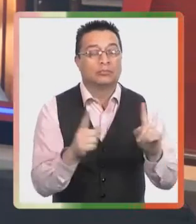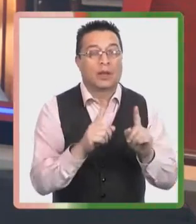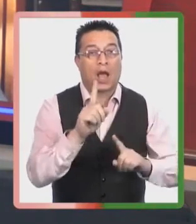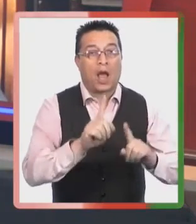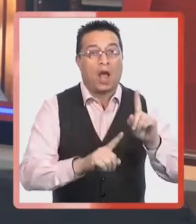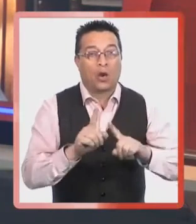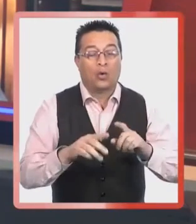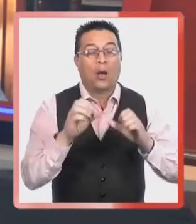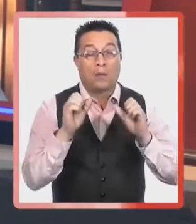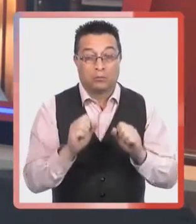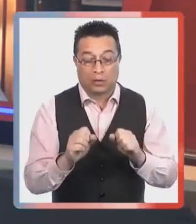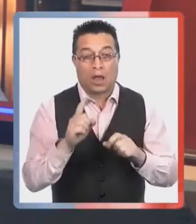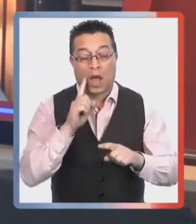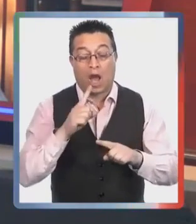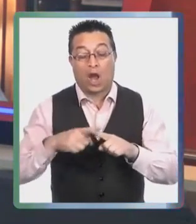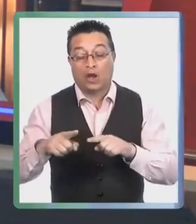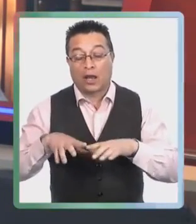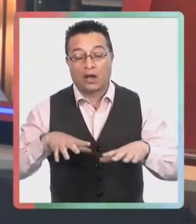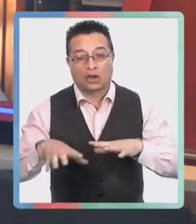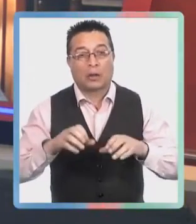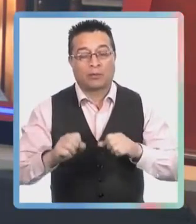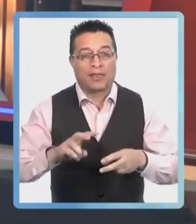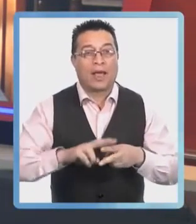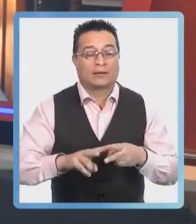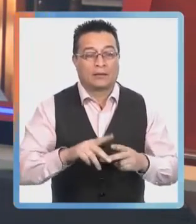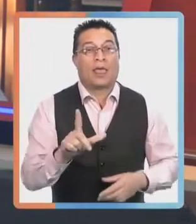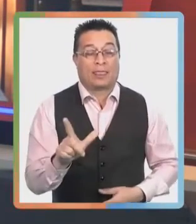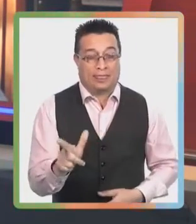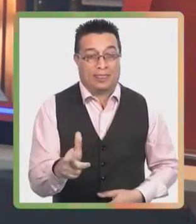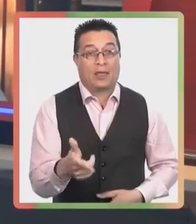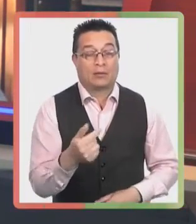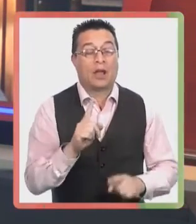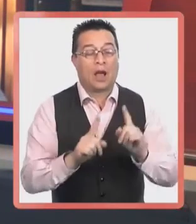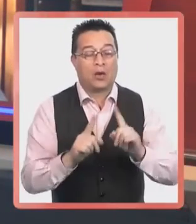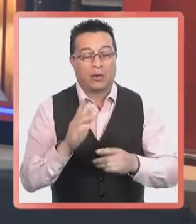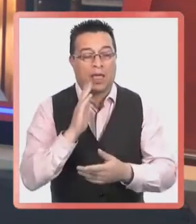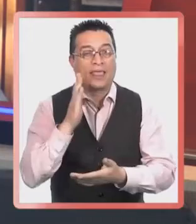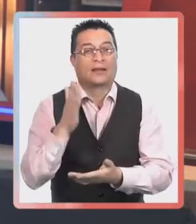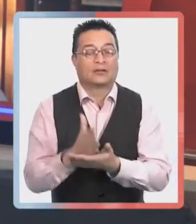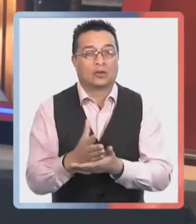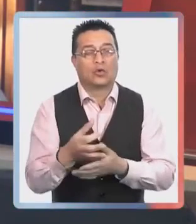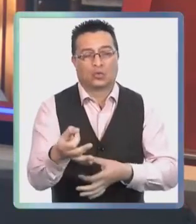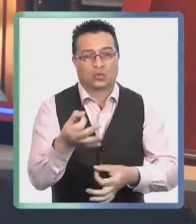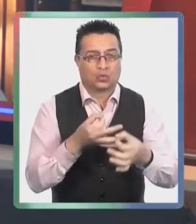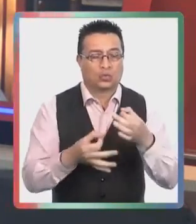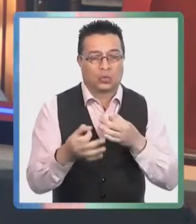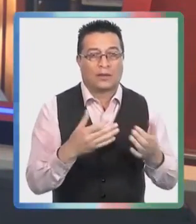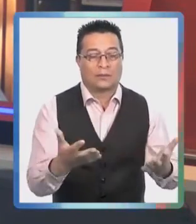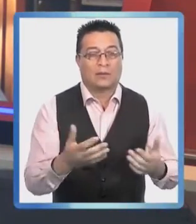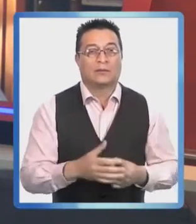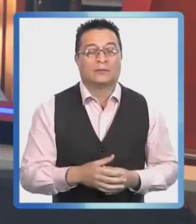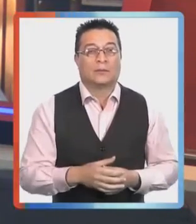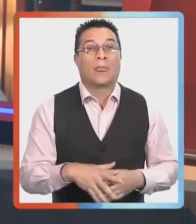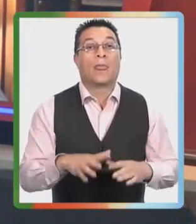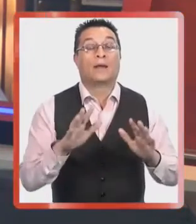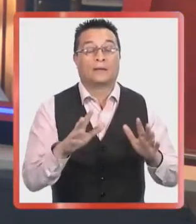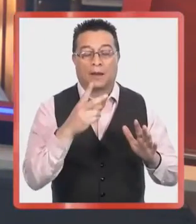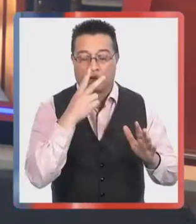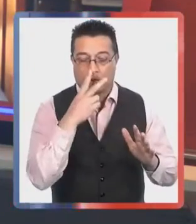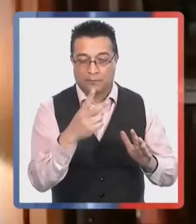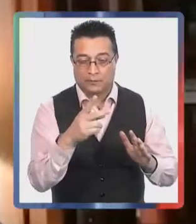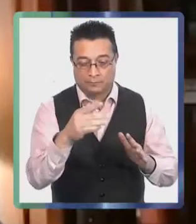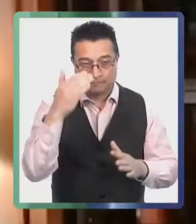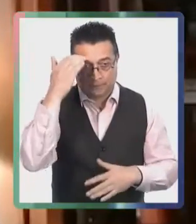sintetizar algunos, a lo mejor pudimos hacer cosas antes, a lo mejor nos demoramos en algunas decisiones. Cuénteme.